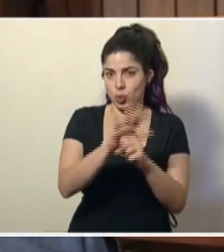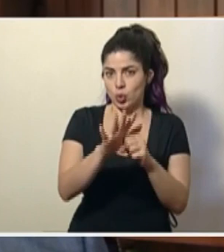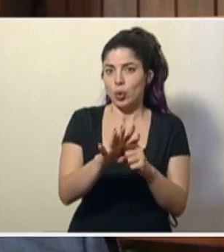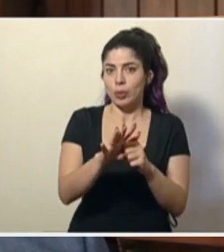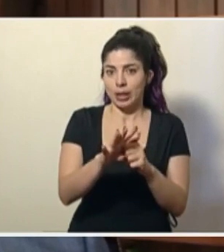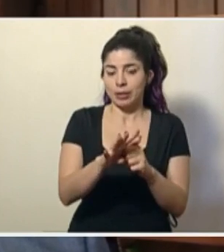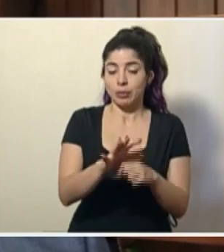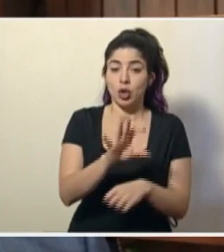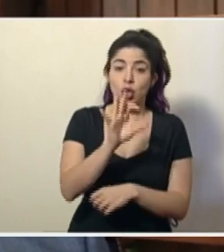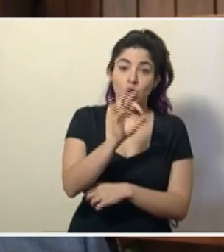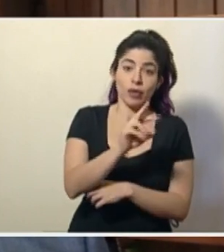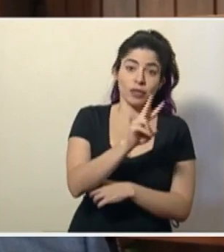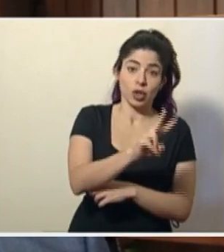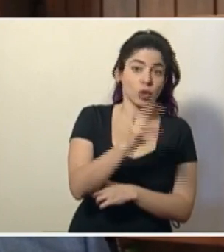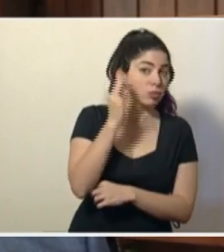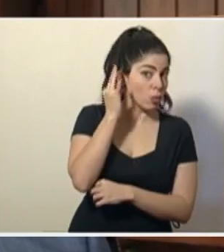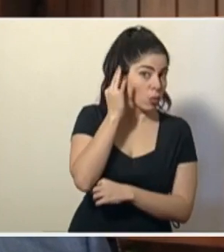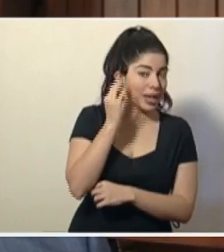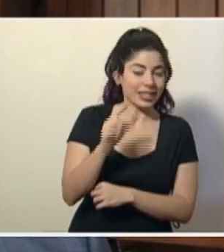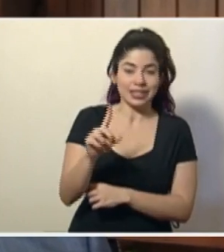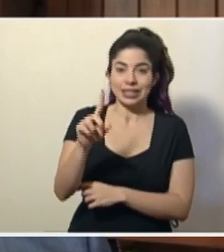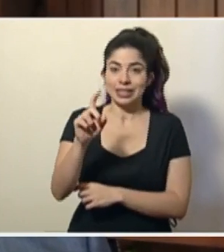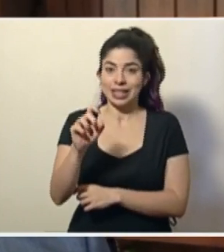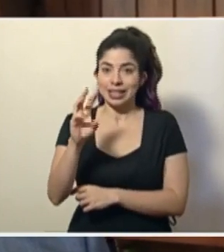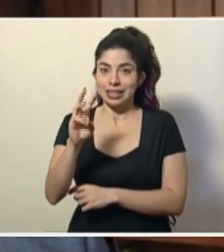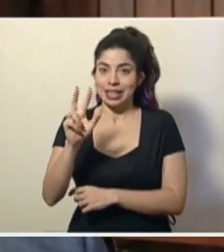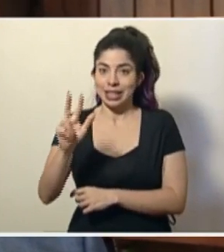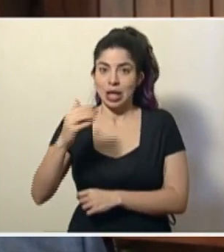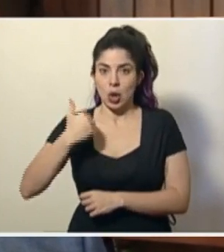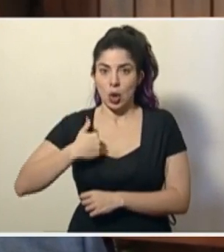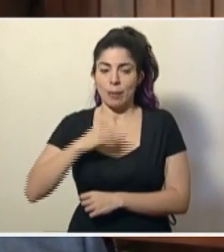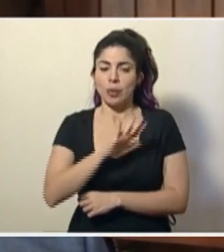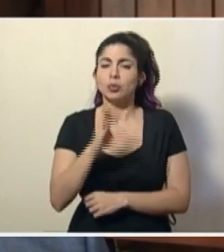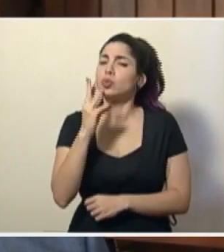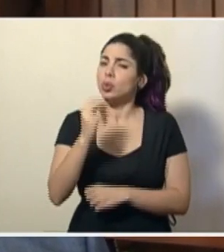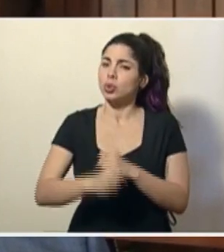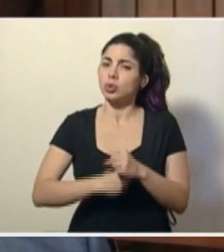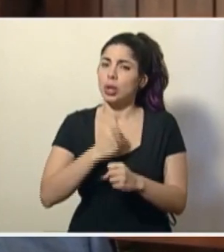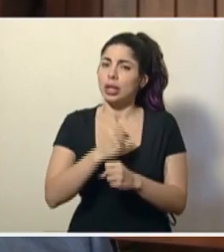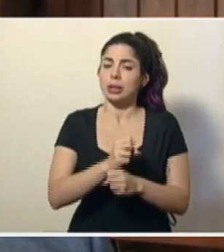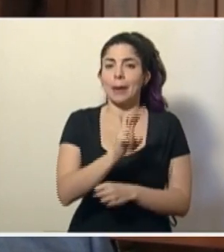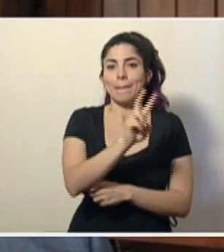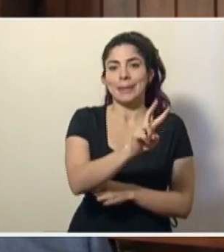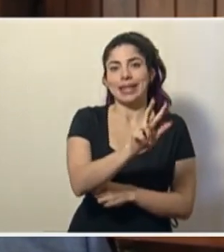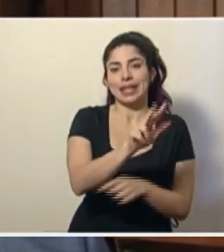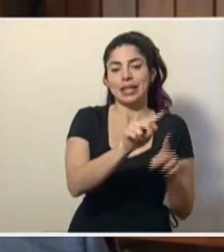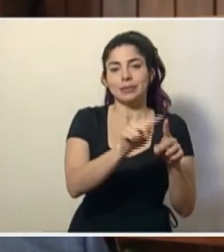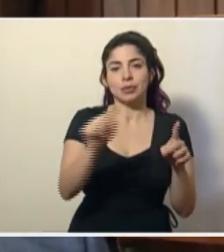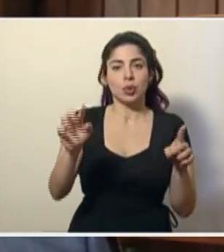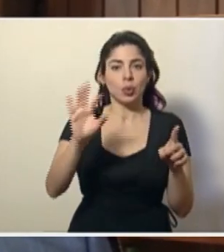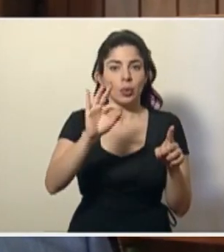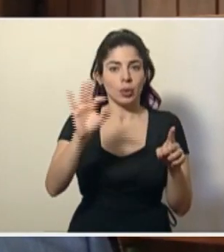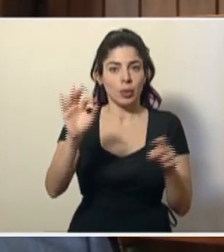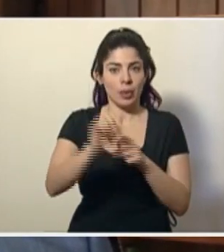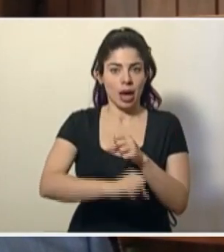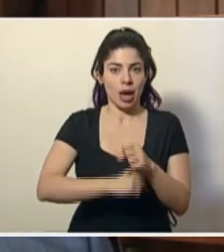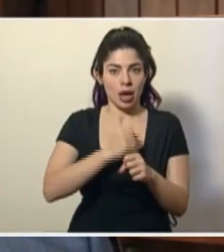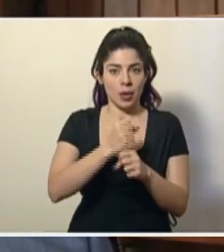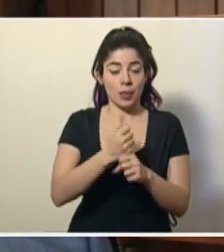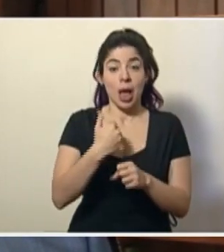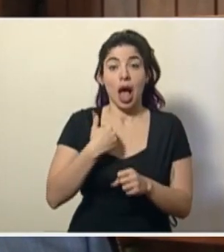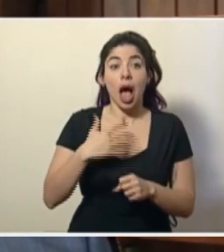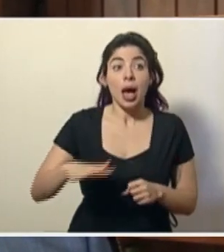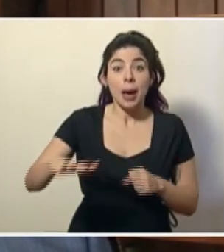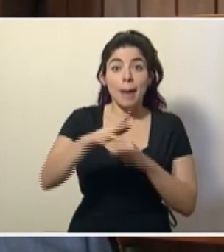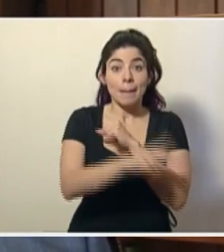COVID-19, 92 mujeres y 163 hombres con edades que van de 23 a 99 años. Tenemos a